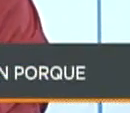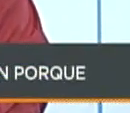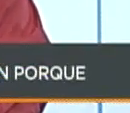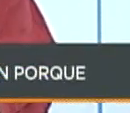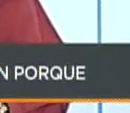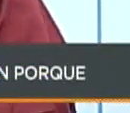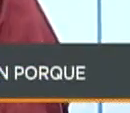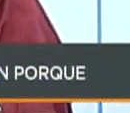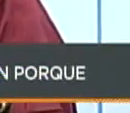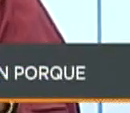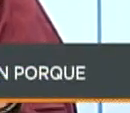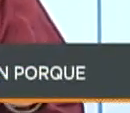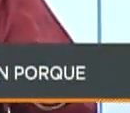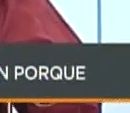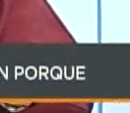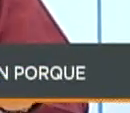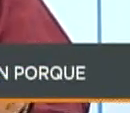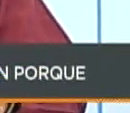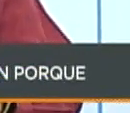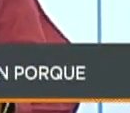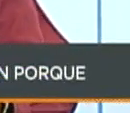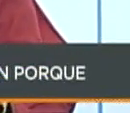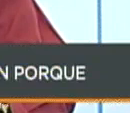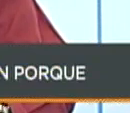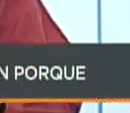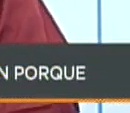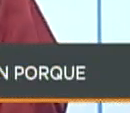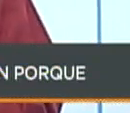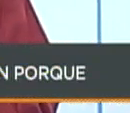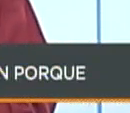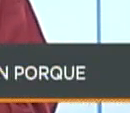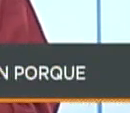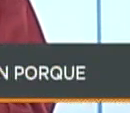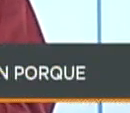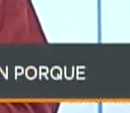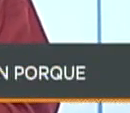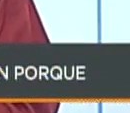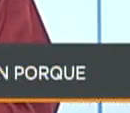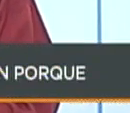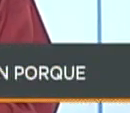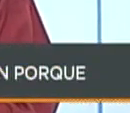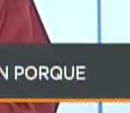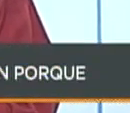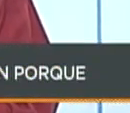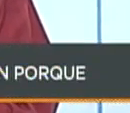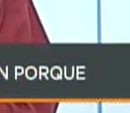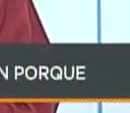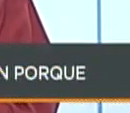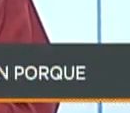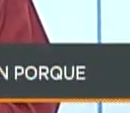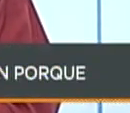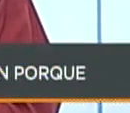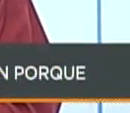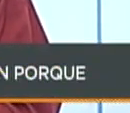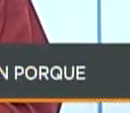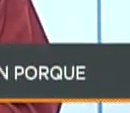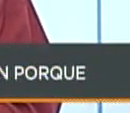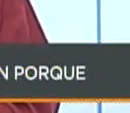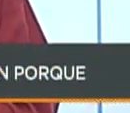de la patria. Venezuela, como dice el artículo de Manuel Cabiese, Venezuela es una patria